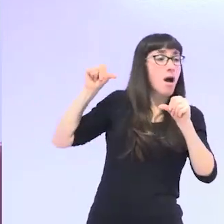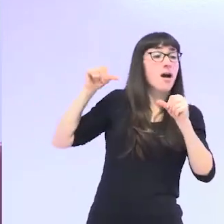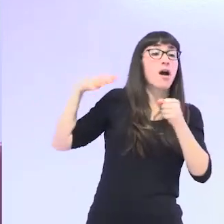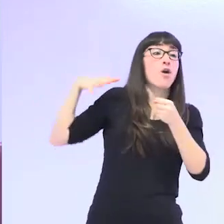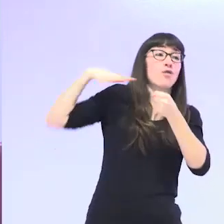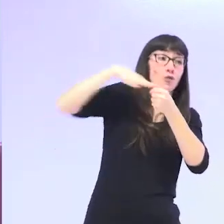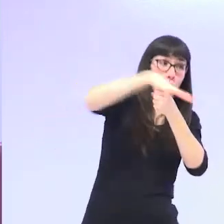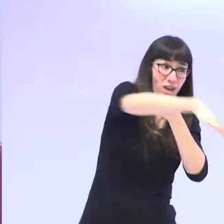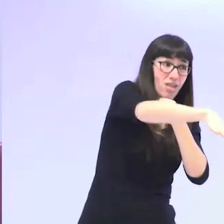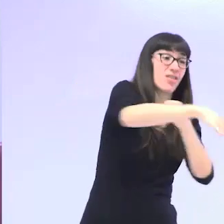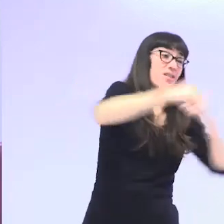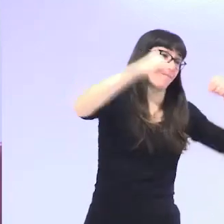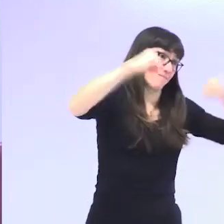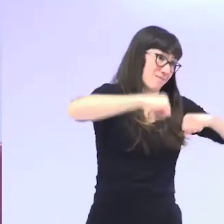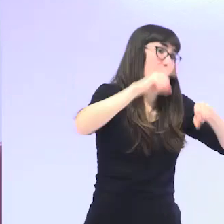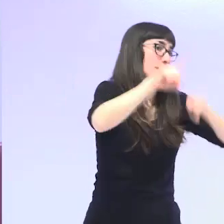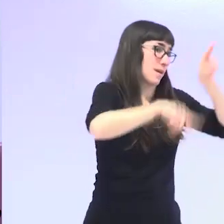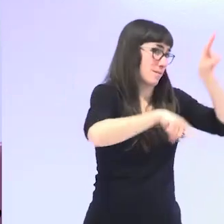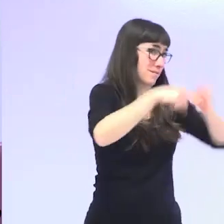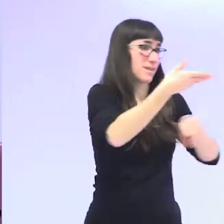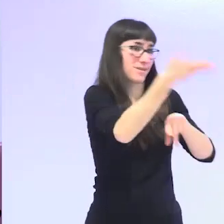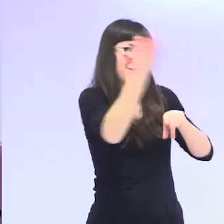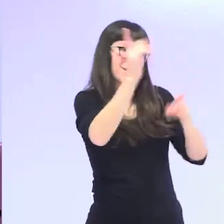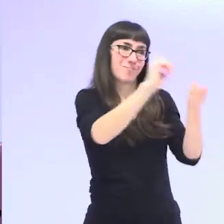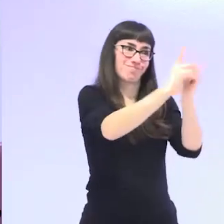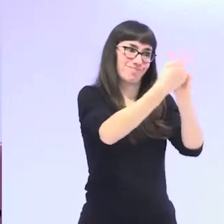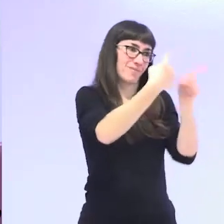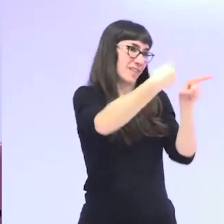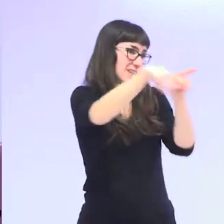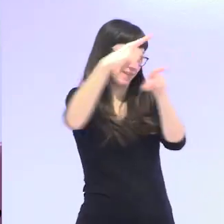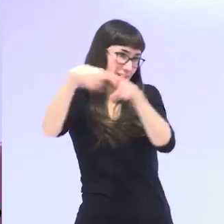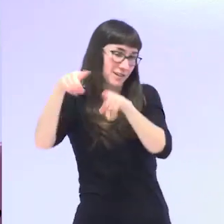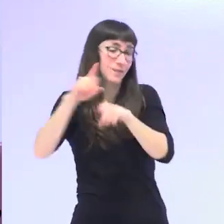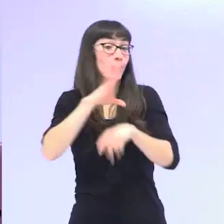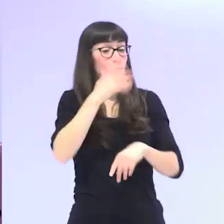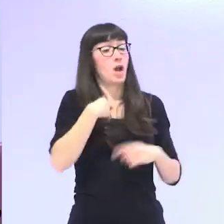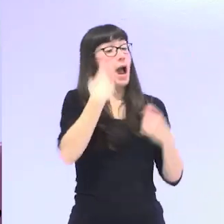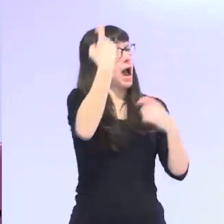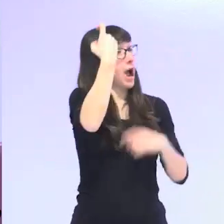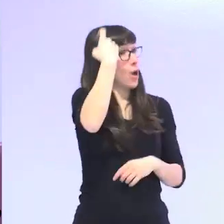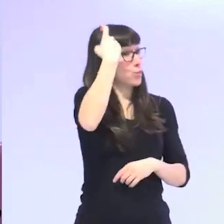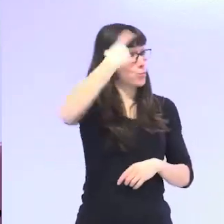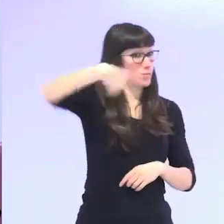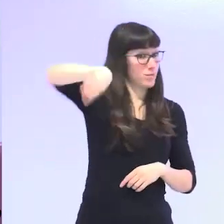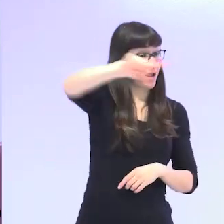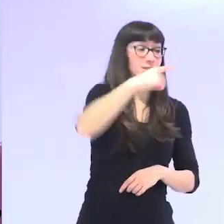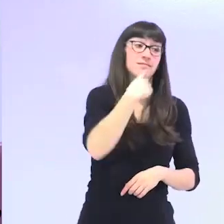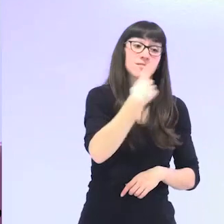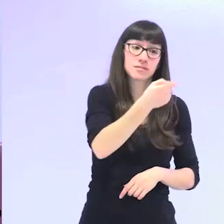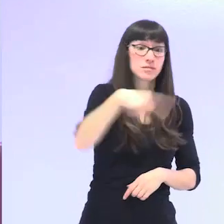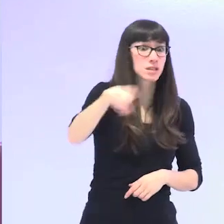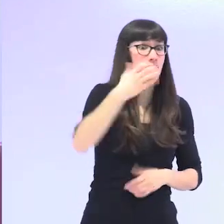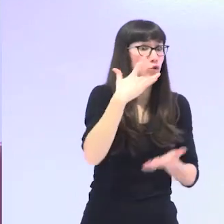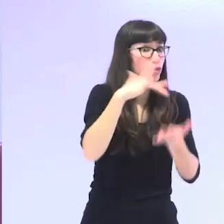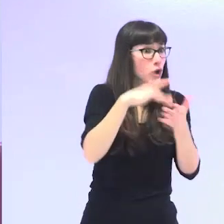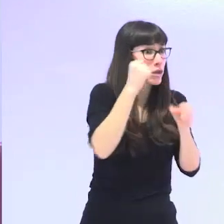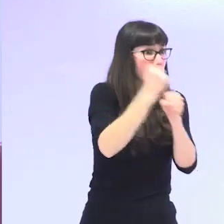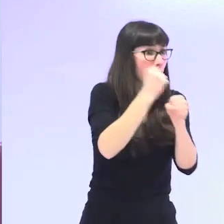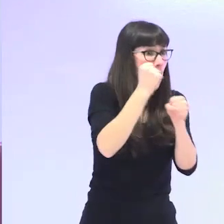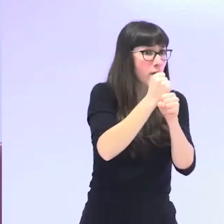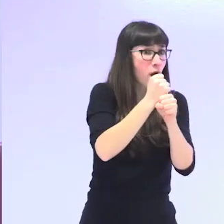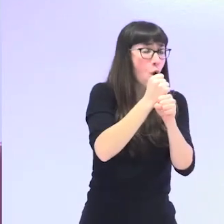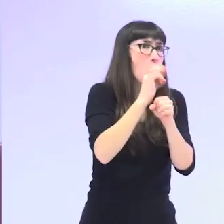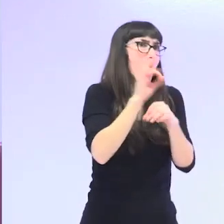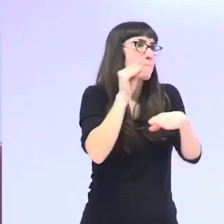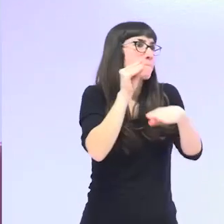las decisiones que tomamos a lo largo de la vida por eso yo a mis alumnas les digo que no pierdan una oportunidad laboral que no pierdan una